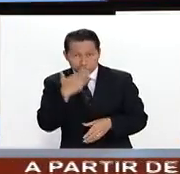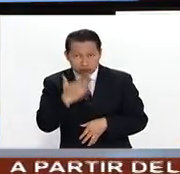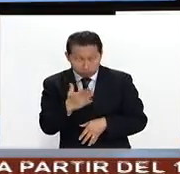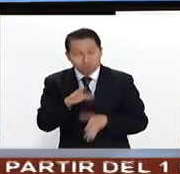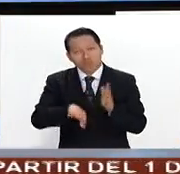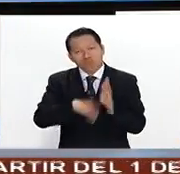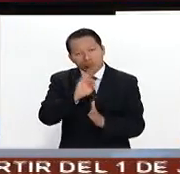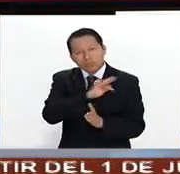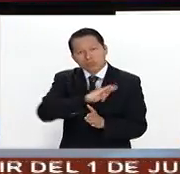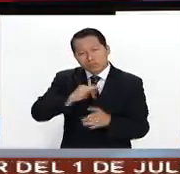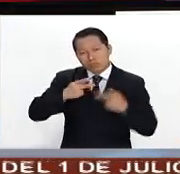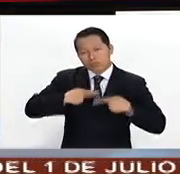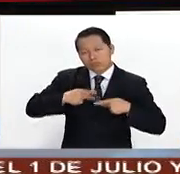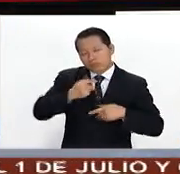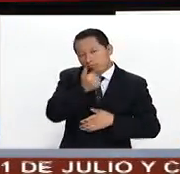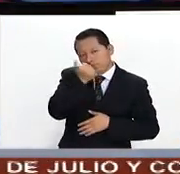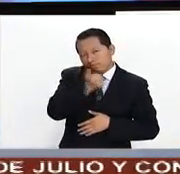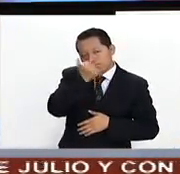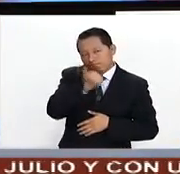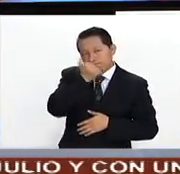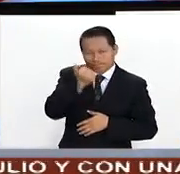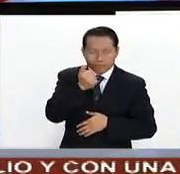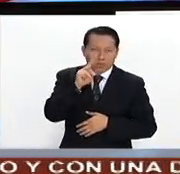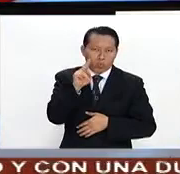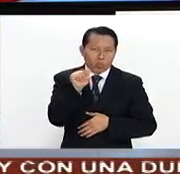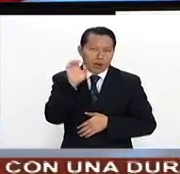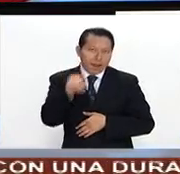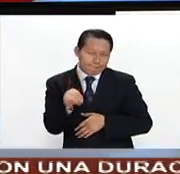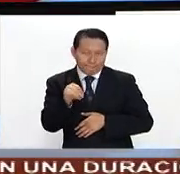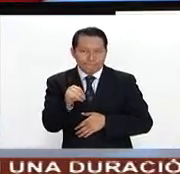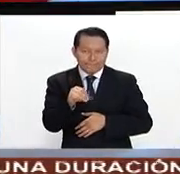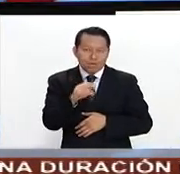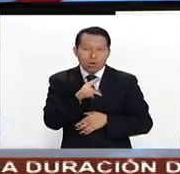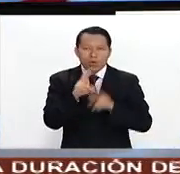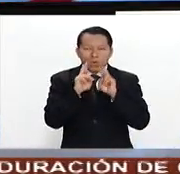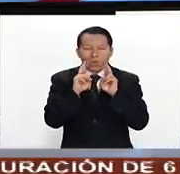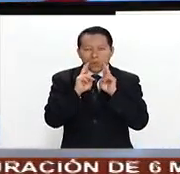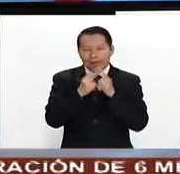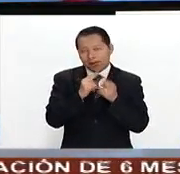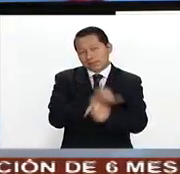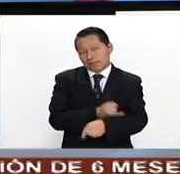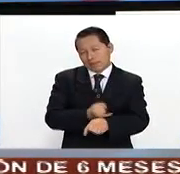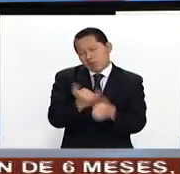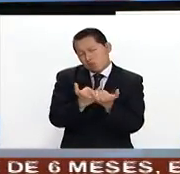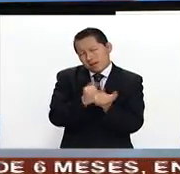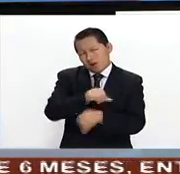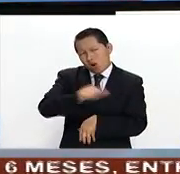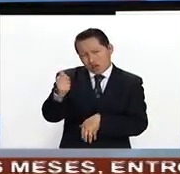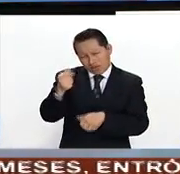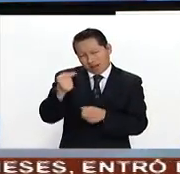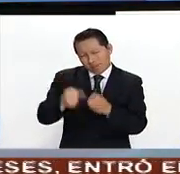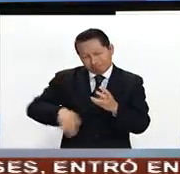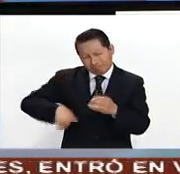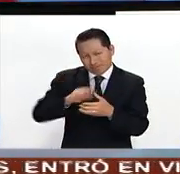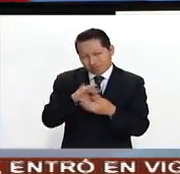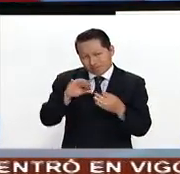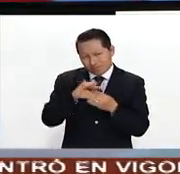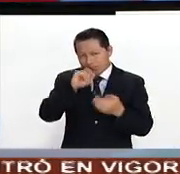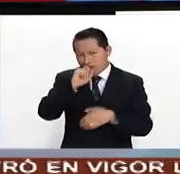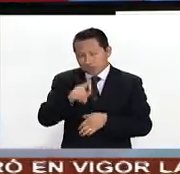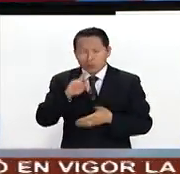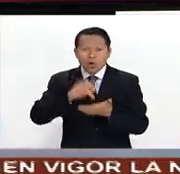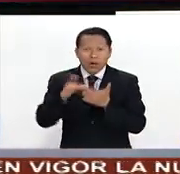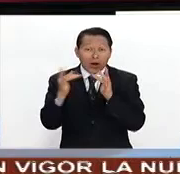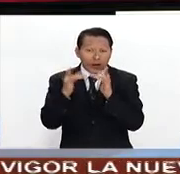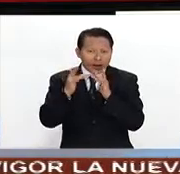opción que tienen los alumnos de la UAM, precisamente pues en la unidad Iztapalapa y en otras unidades, como también nos comentaste. Muchísimas